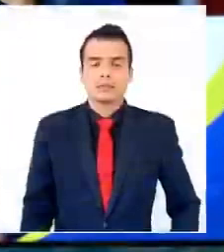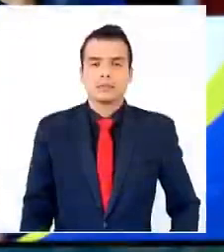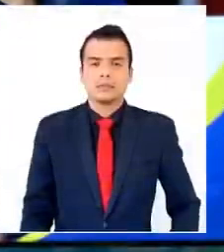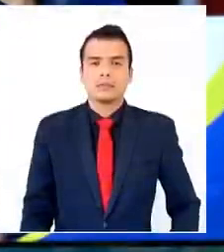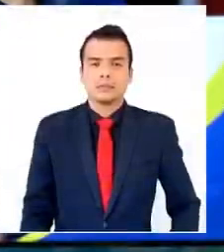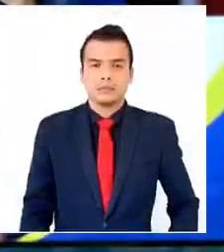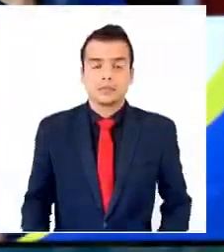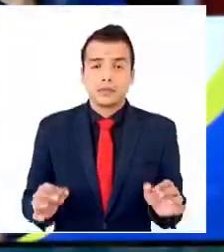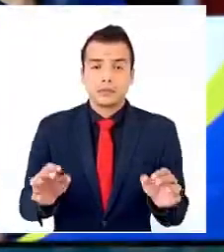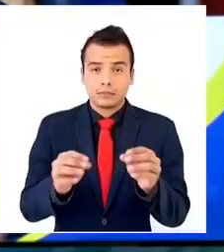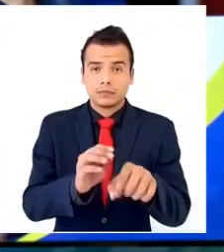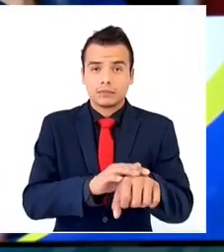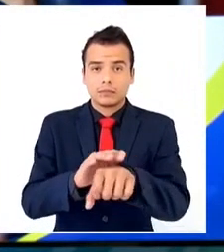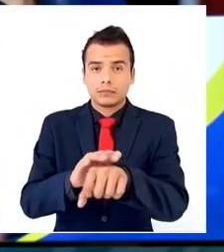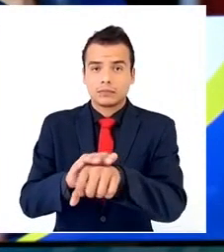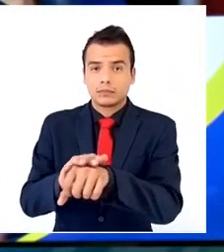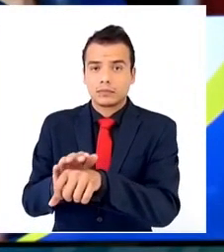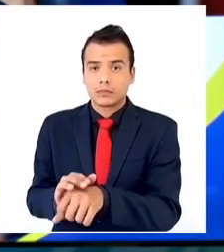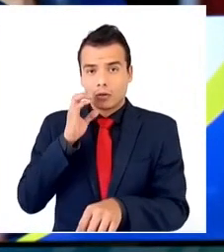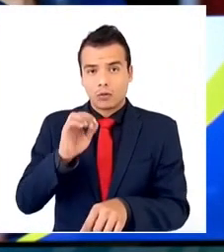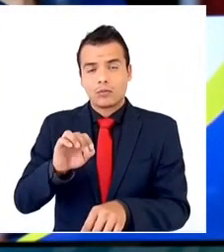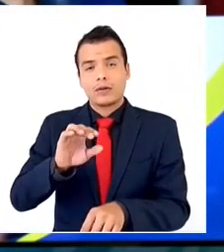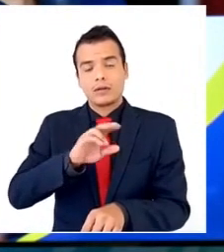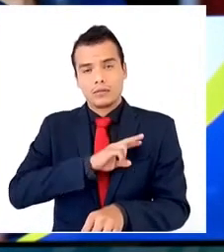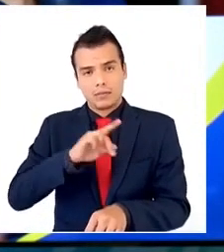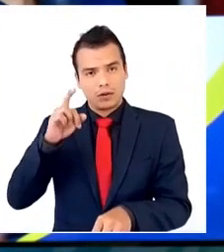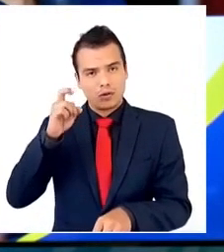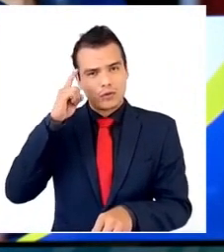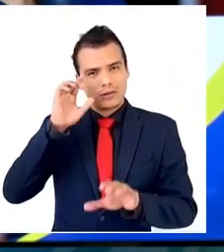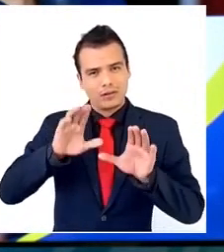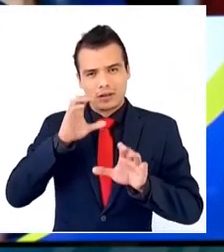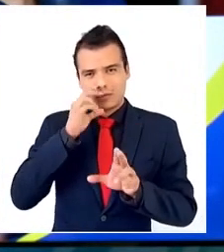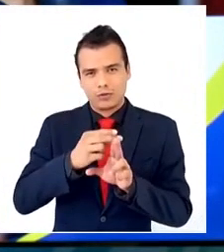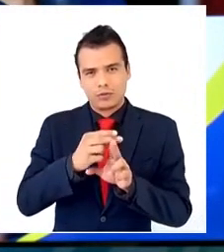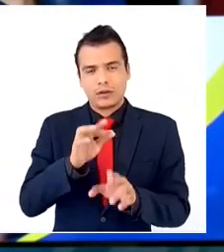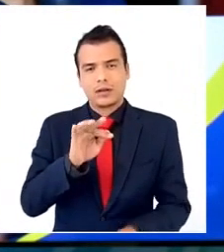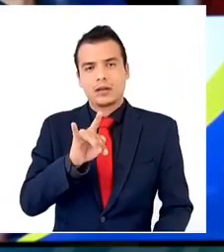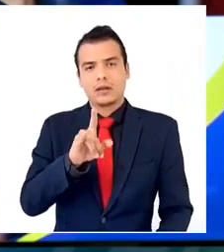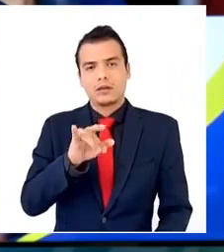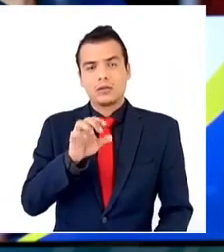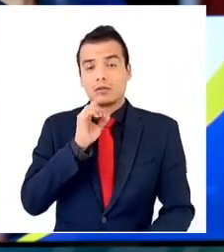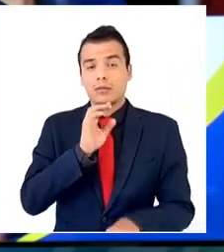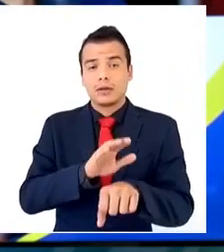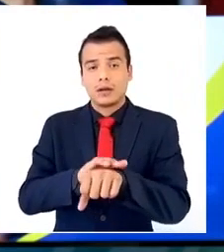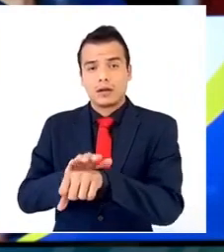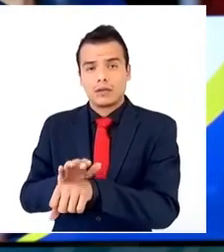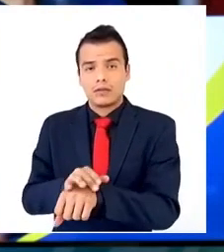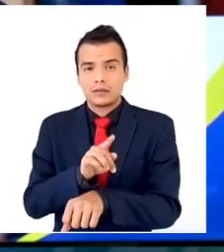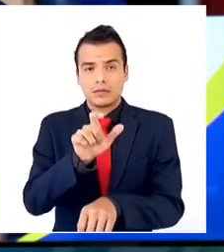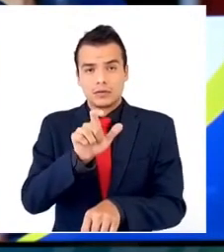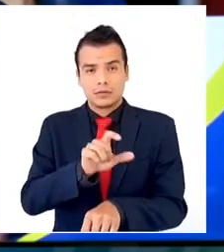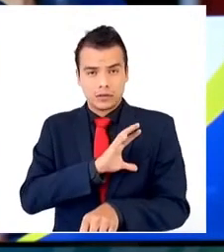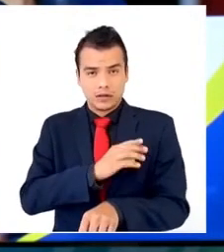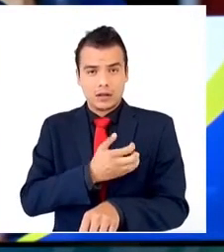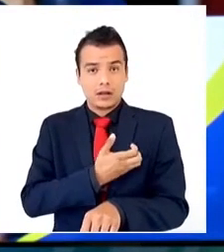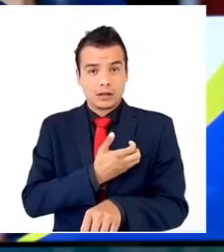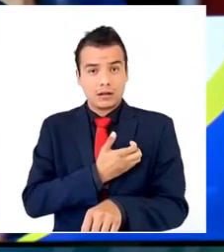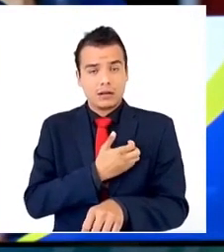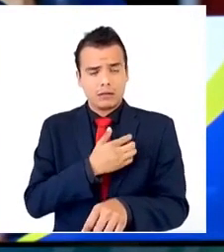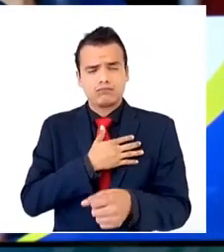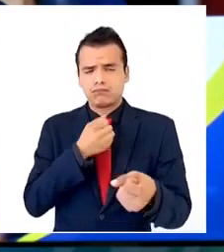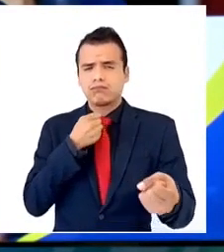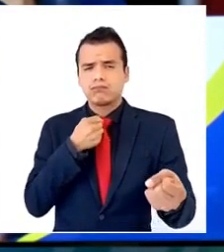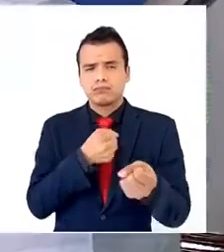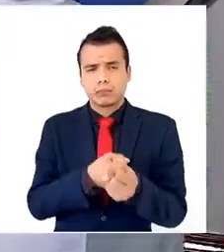Y mucha atención que el candidato a la gobernación del Valle, Tulio Gómez, anunció su respaldo por uno de los candidatos más fuertes a la alcaldía de